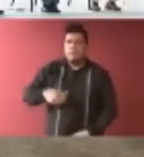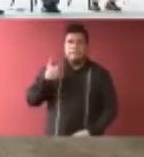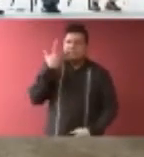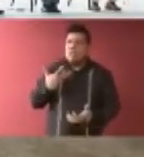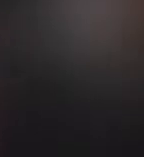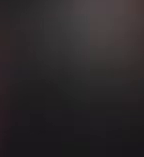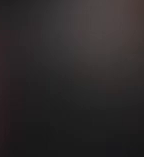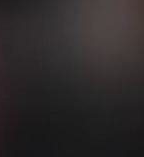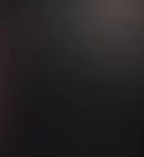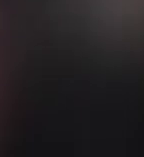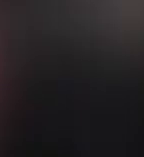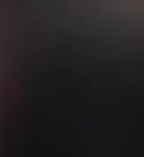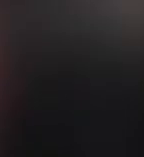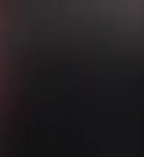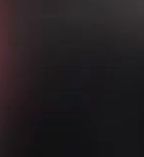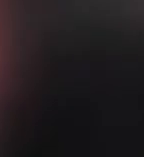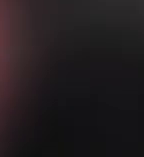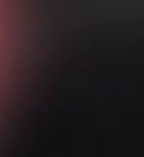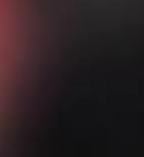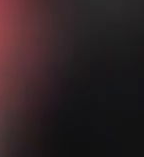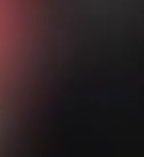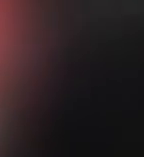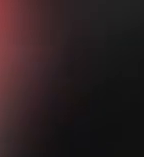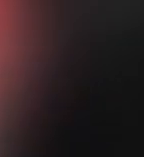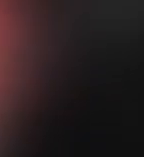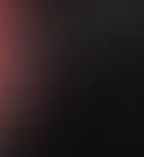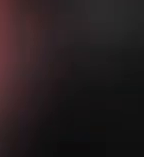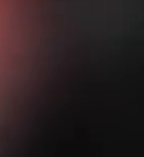¡Ambiciosos vulgares! ¡Huele a rata! ¡Huele a rata!